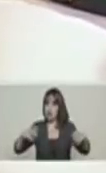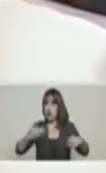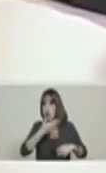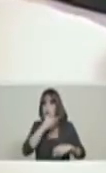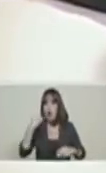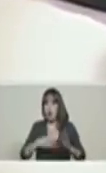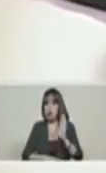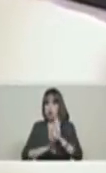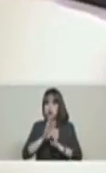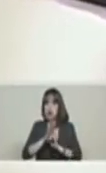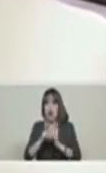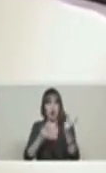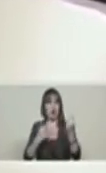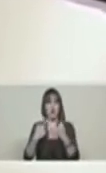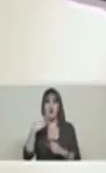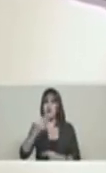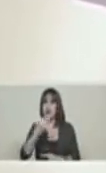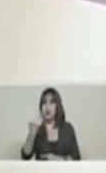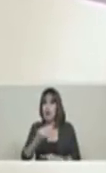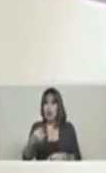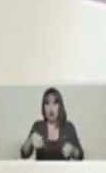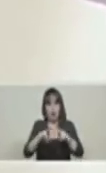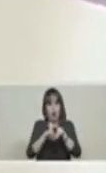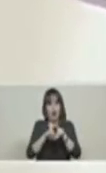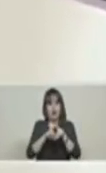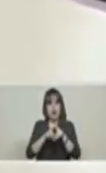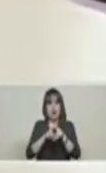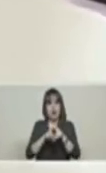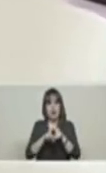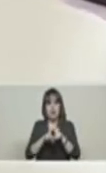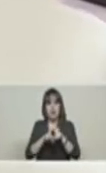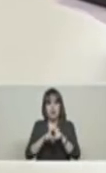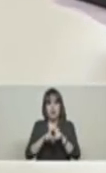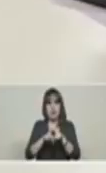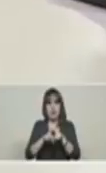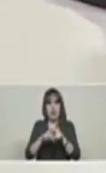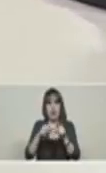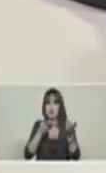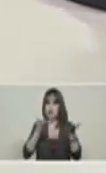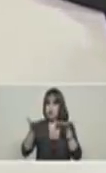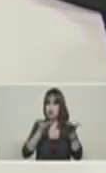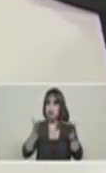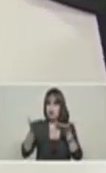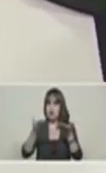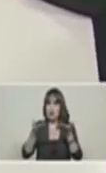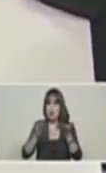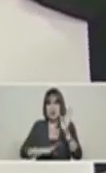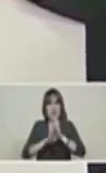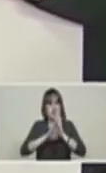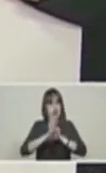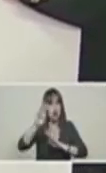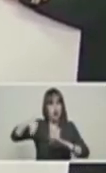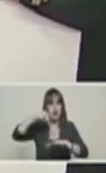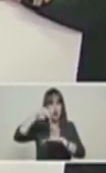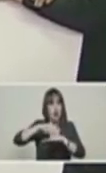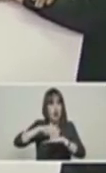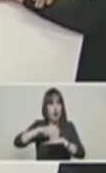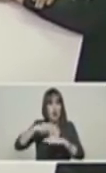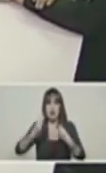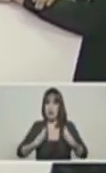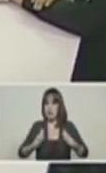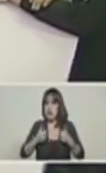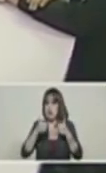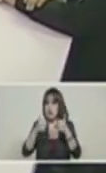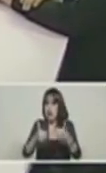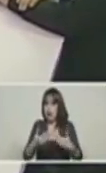crecimiento de la economía real está al servicio del desarrollo nacional, está al servicio del vivir